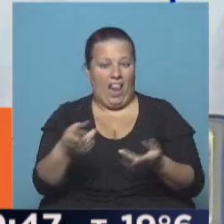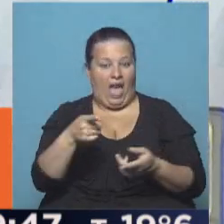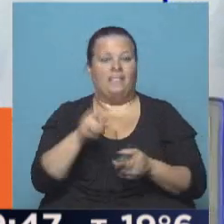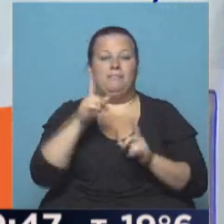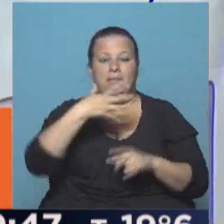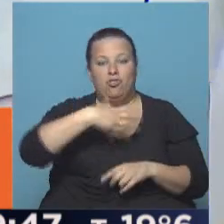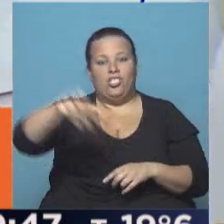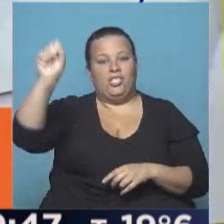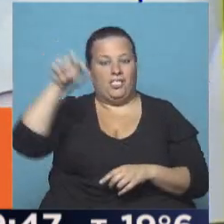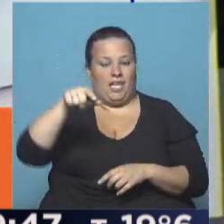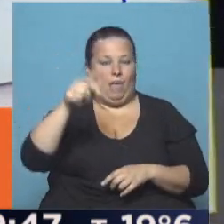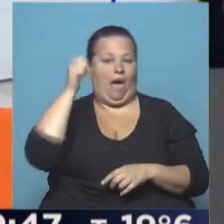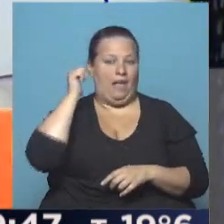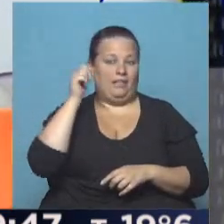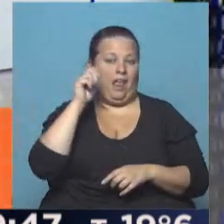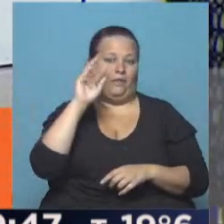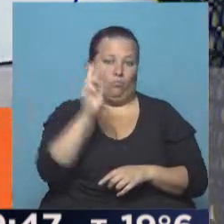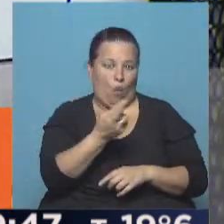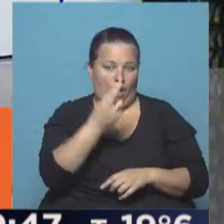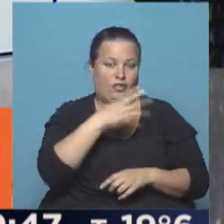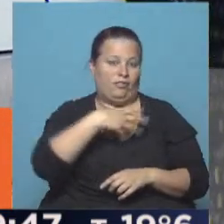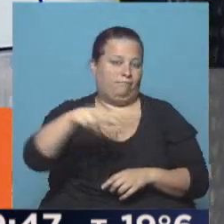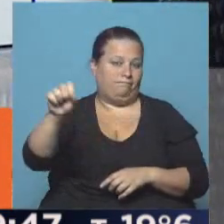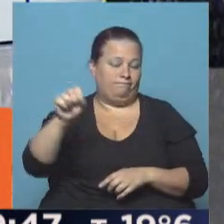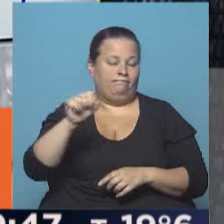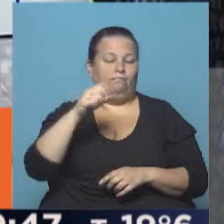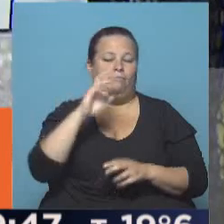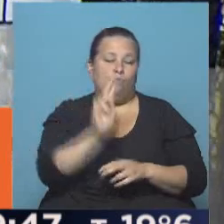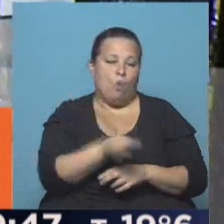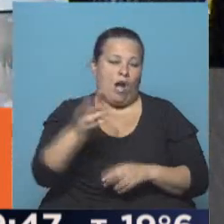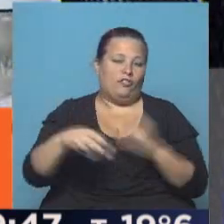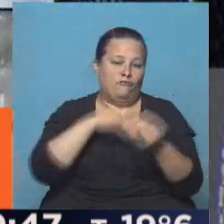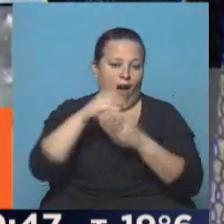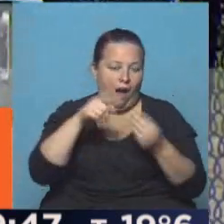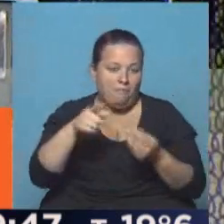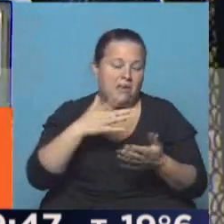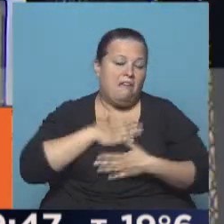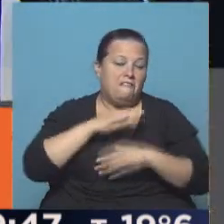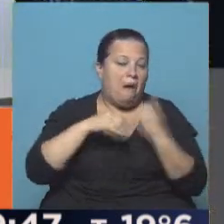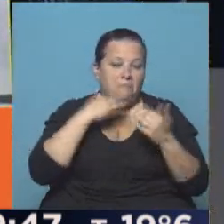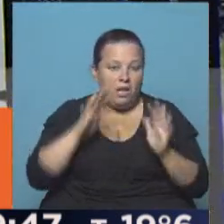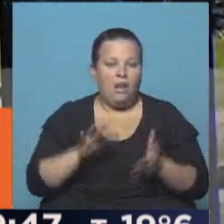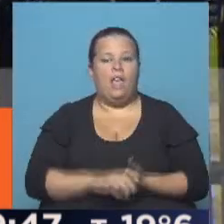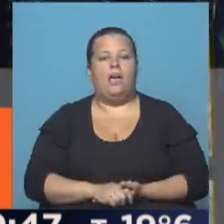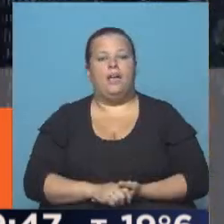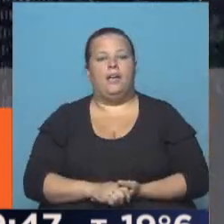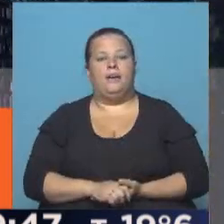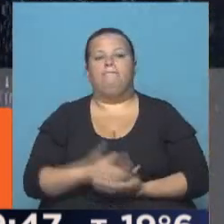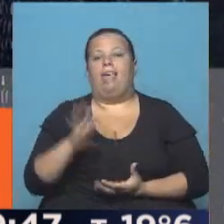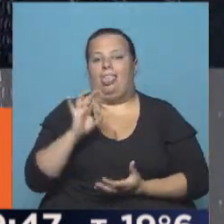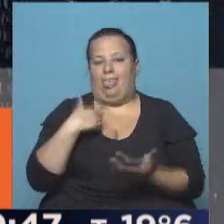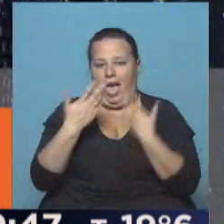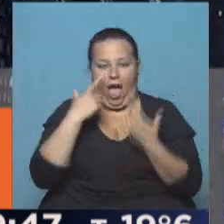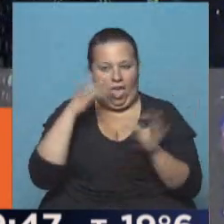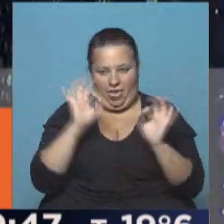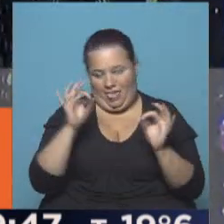que va a llevar a estos cuerpos, a sus restos, a los restos de sus seres queridos o de su ser querido. No hemos tenido